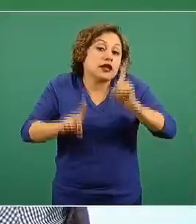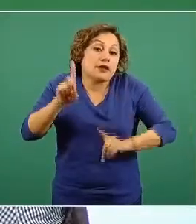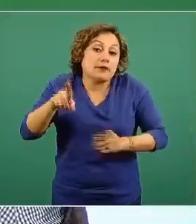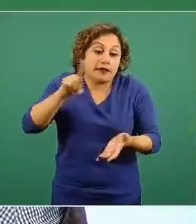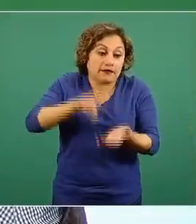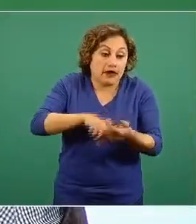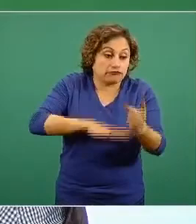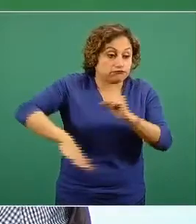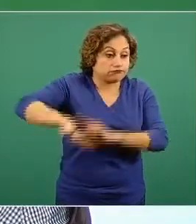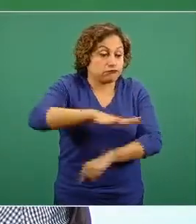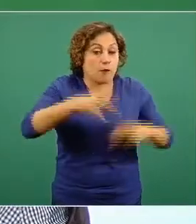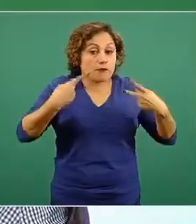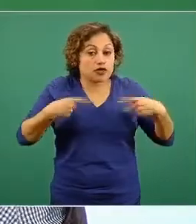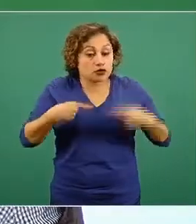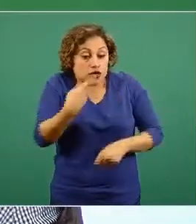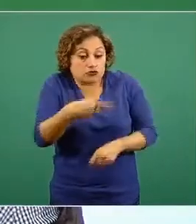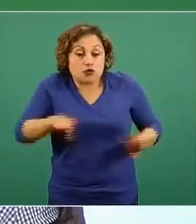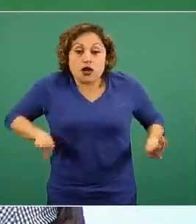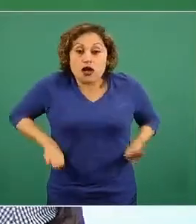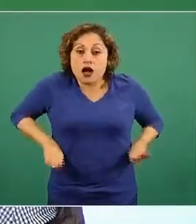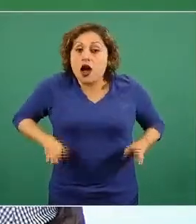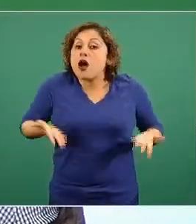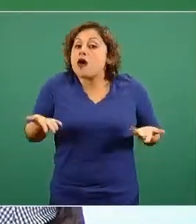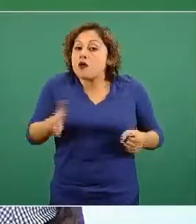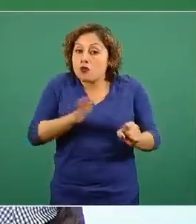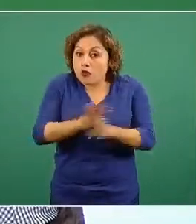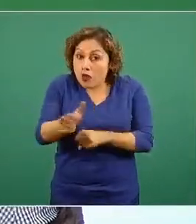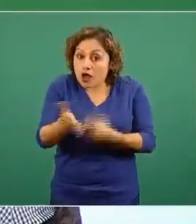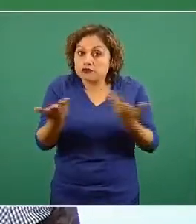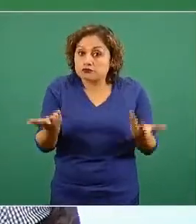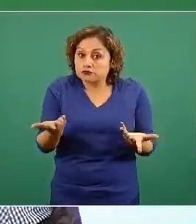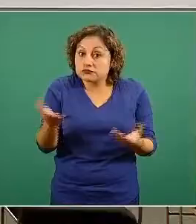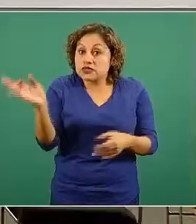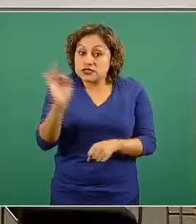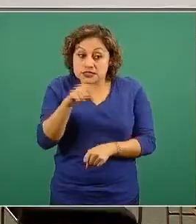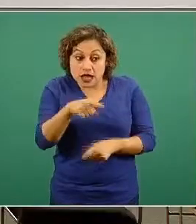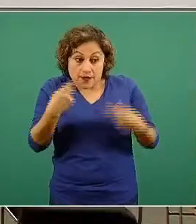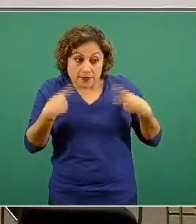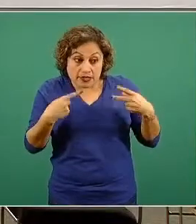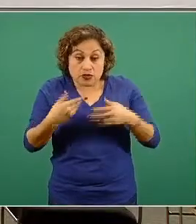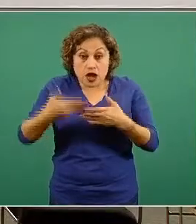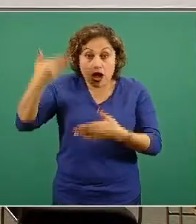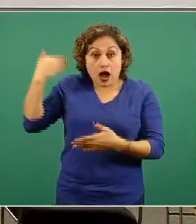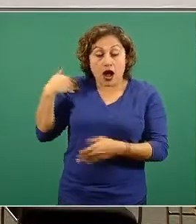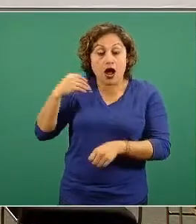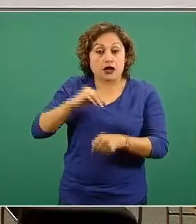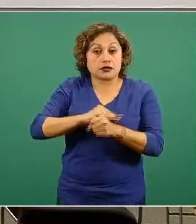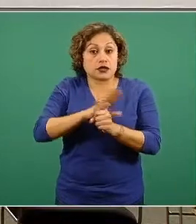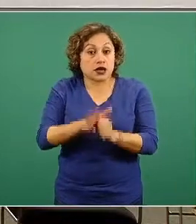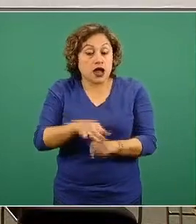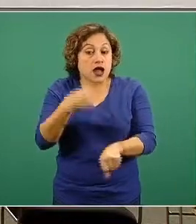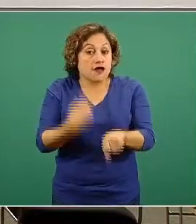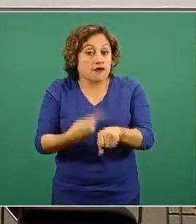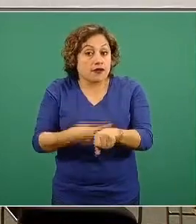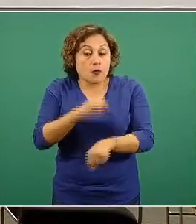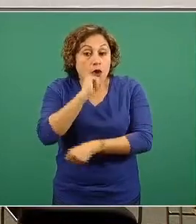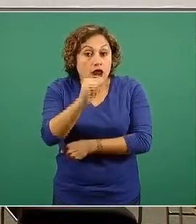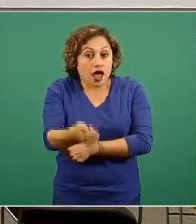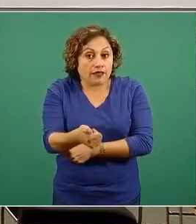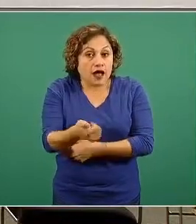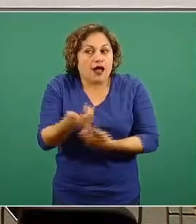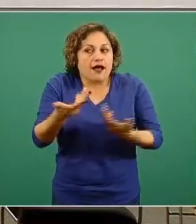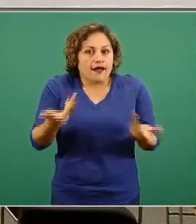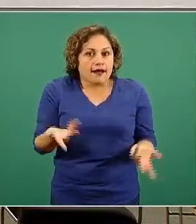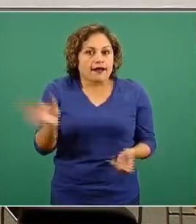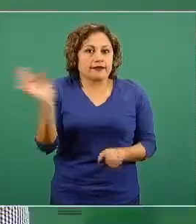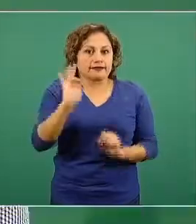población susceptible, o sea, entre aquellos que no han enfermado ni han tenido ninguna exposición previa al virus. Entonces, por